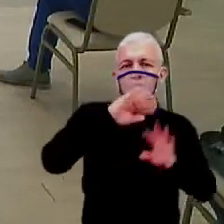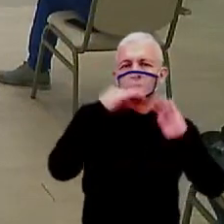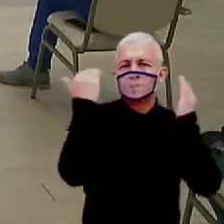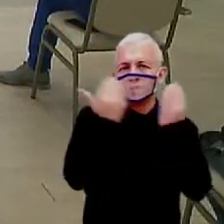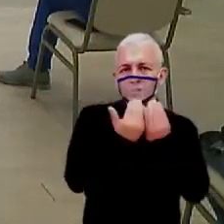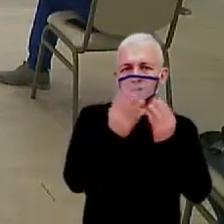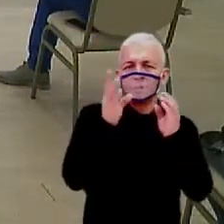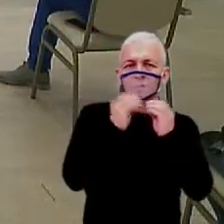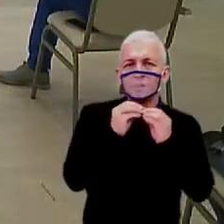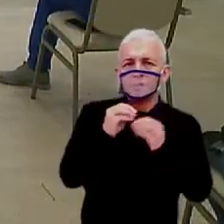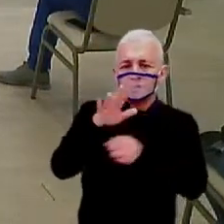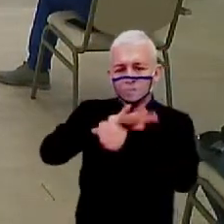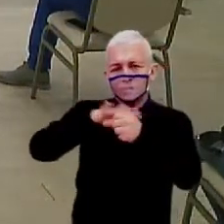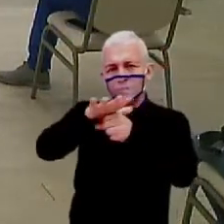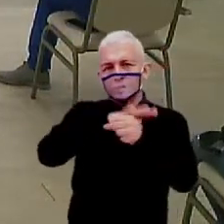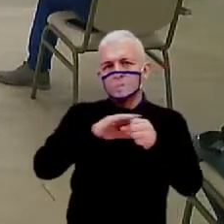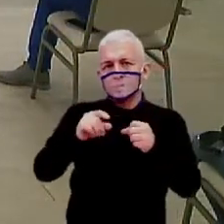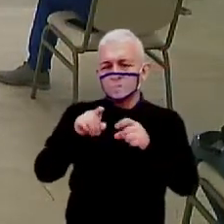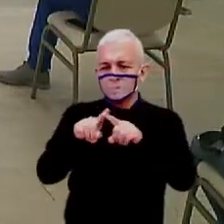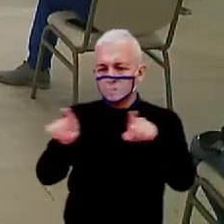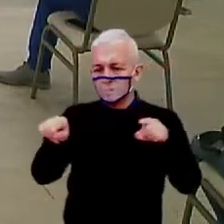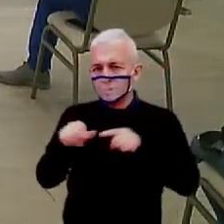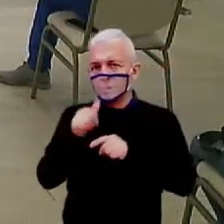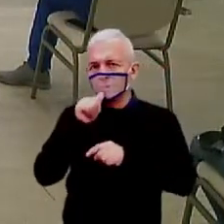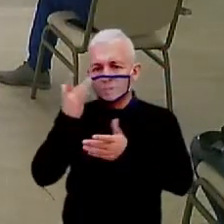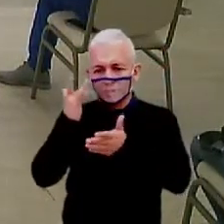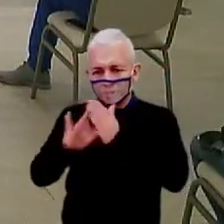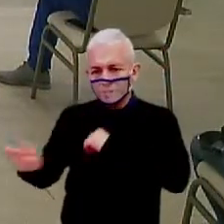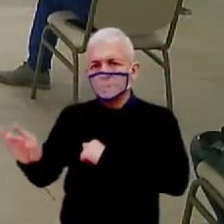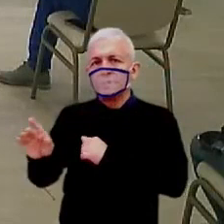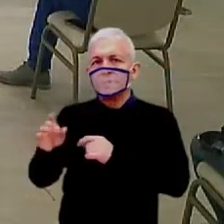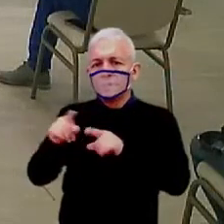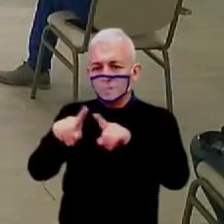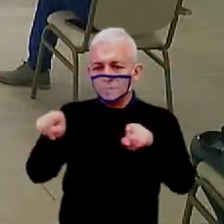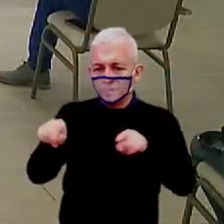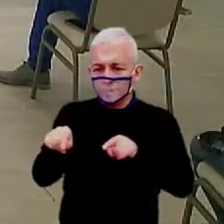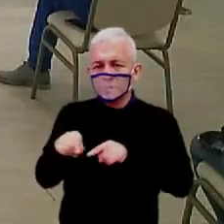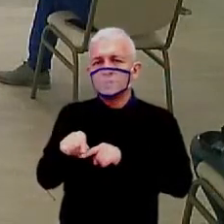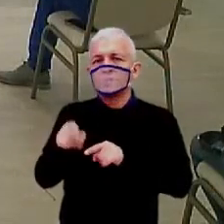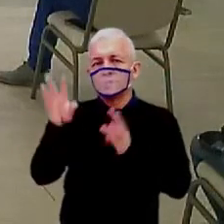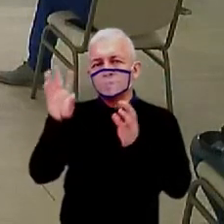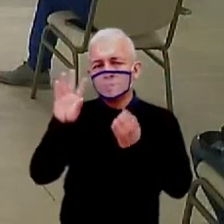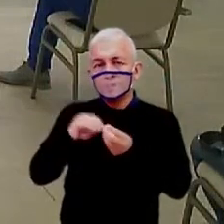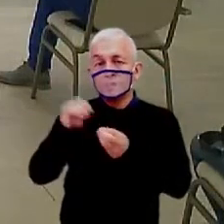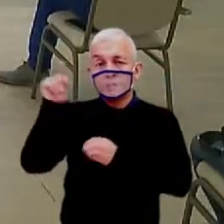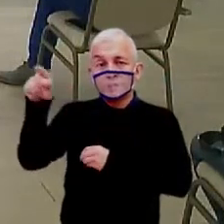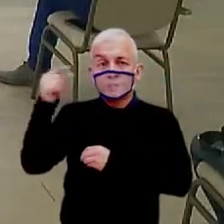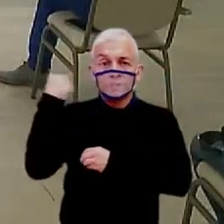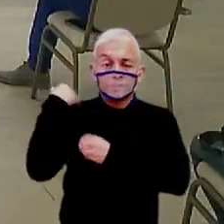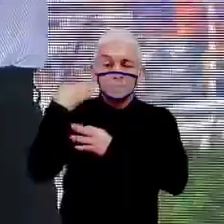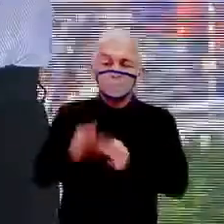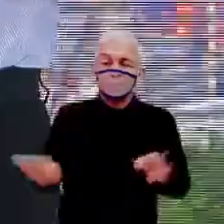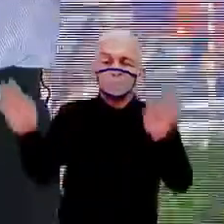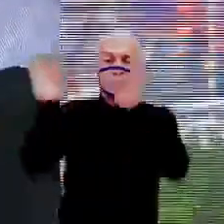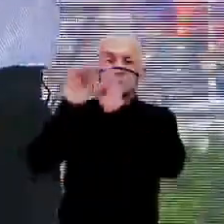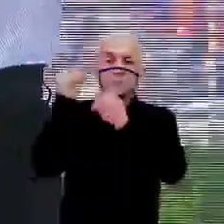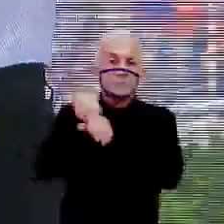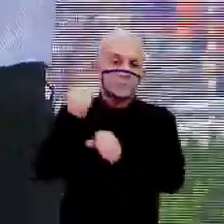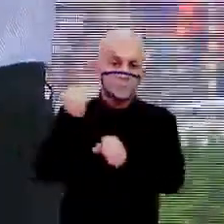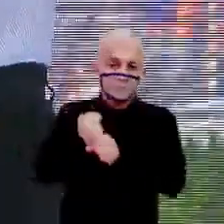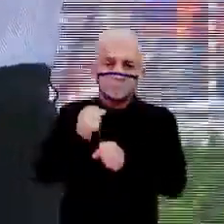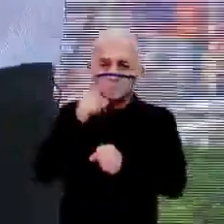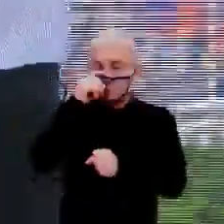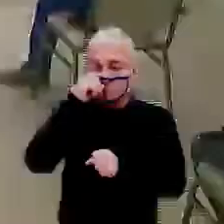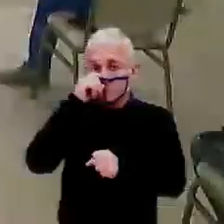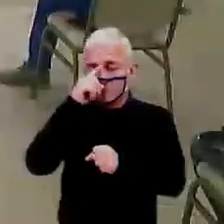metropolitanos, parques barriales, espacios residuales reconvertidos y mejor espacio público, sino que también tiene la importante tarea